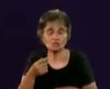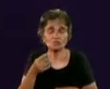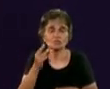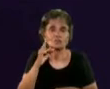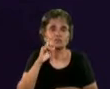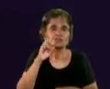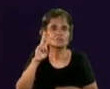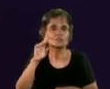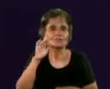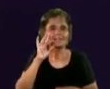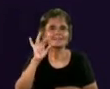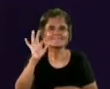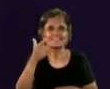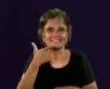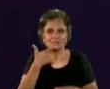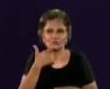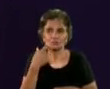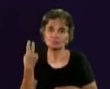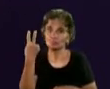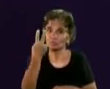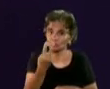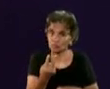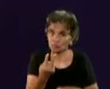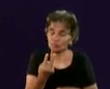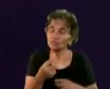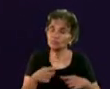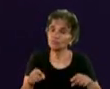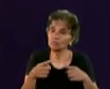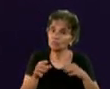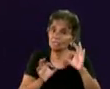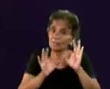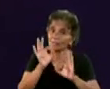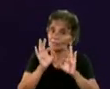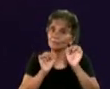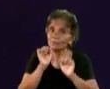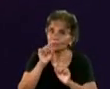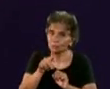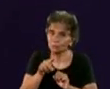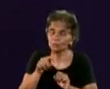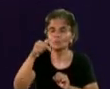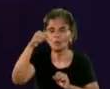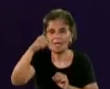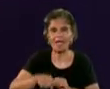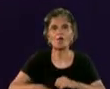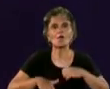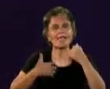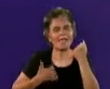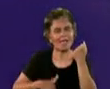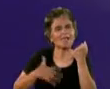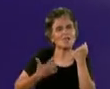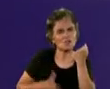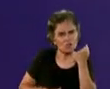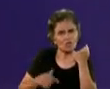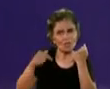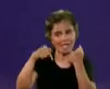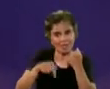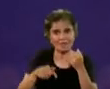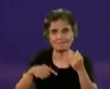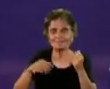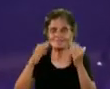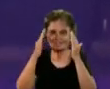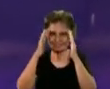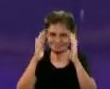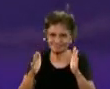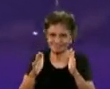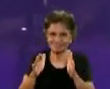entre otras. El dúo anticipó parte del proyecto musical Ahora Rock, al cual están abocados en este momento. La